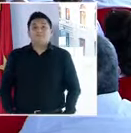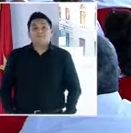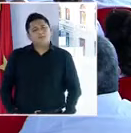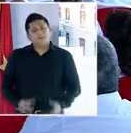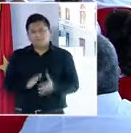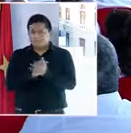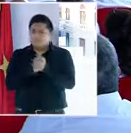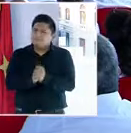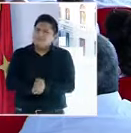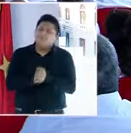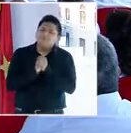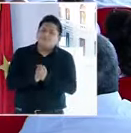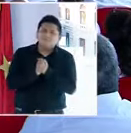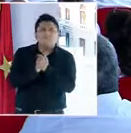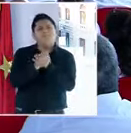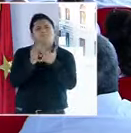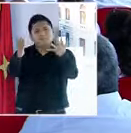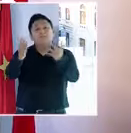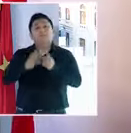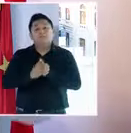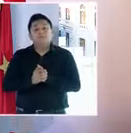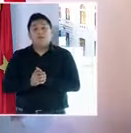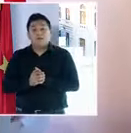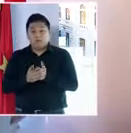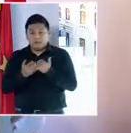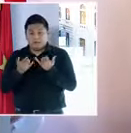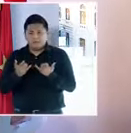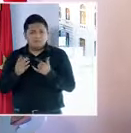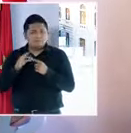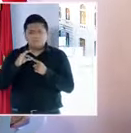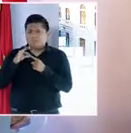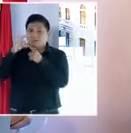Reciban un saludo especial en nombre